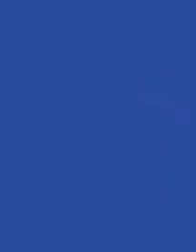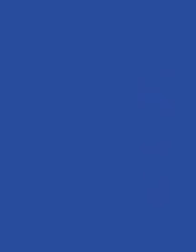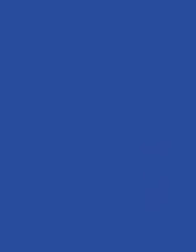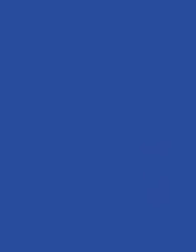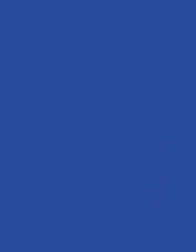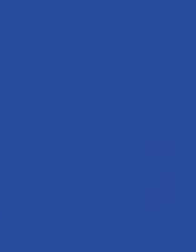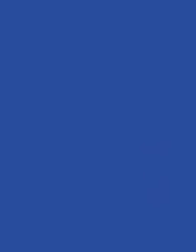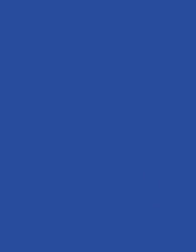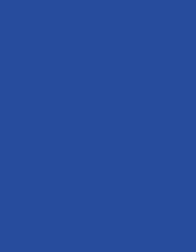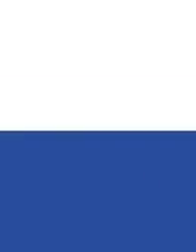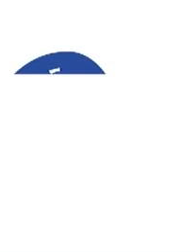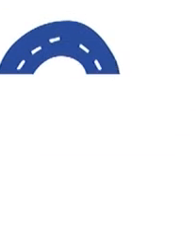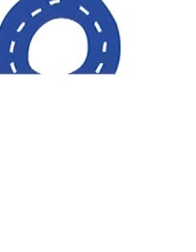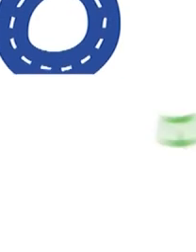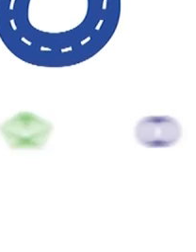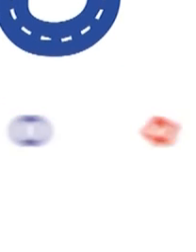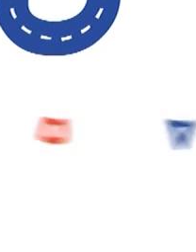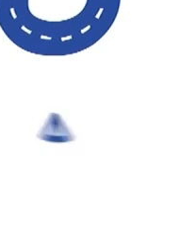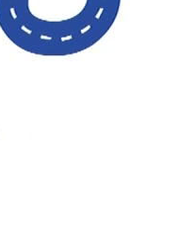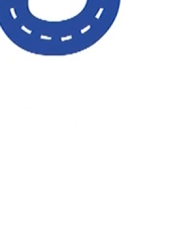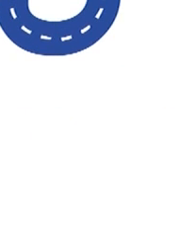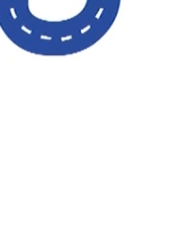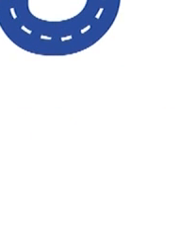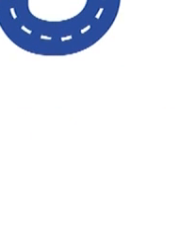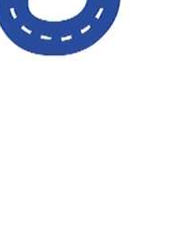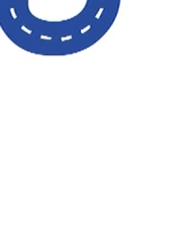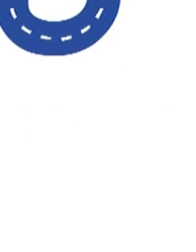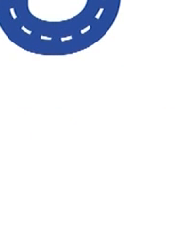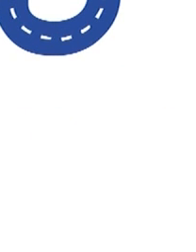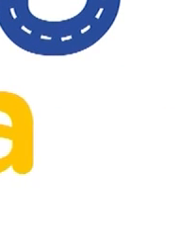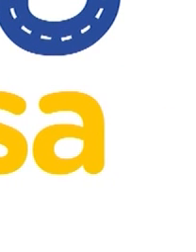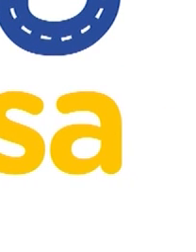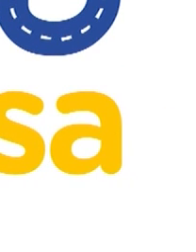¡Gracias! ¡Gracias!